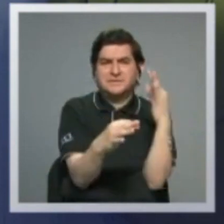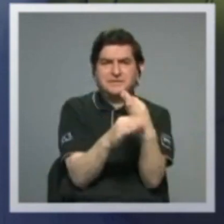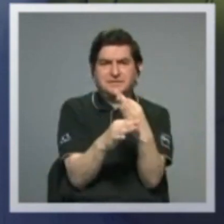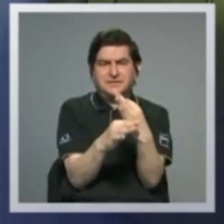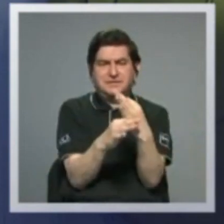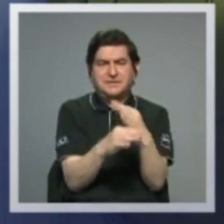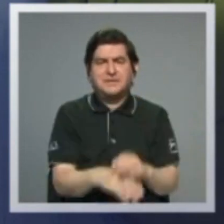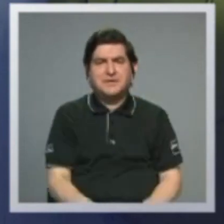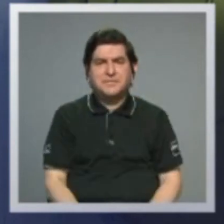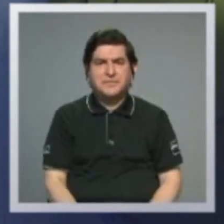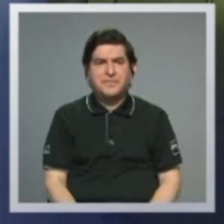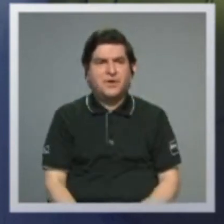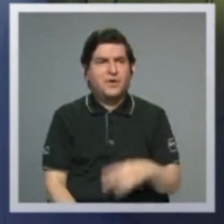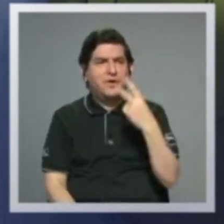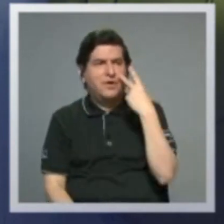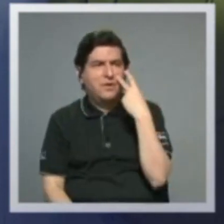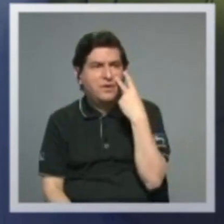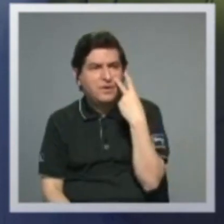que se ven